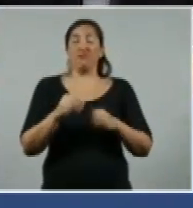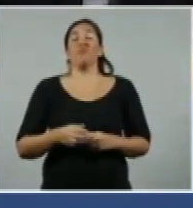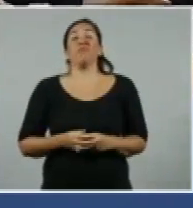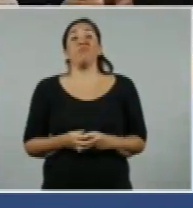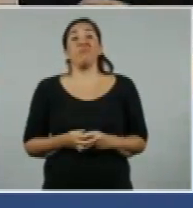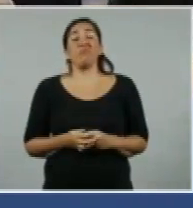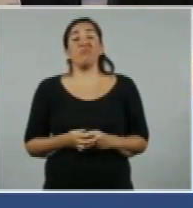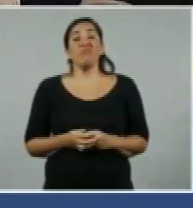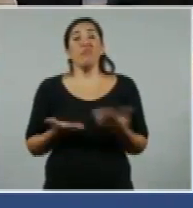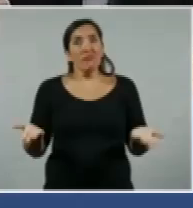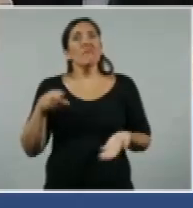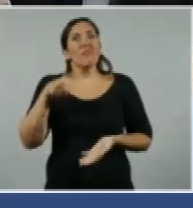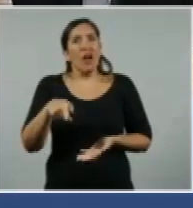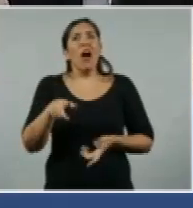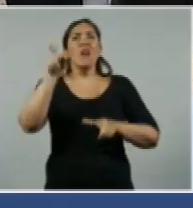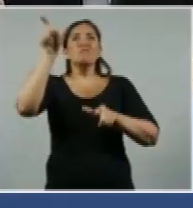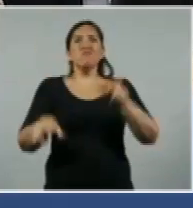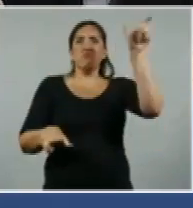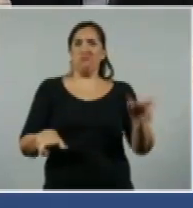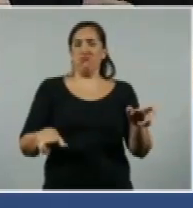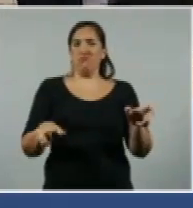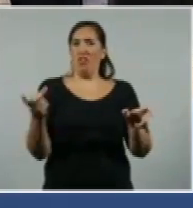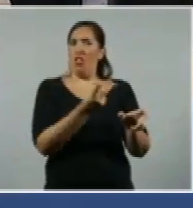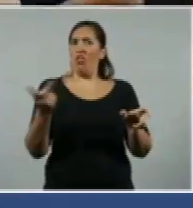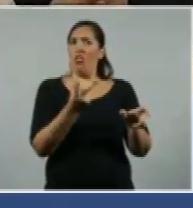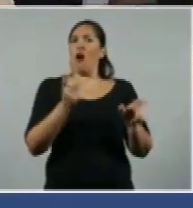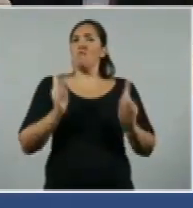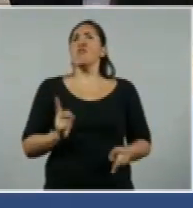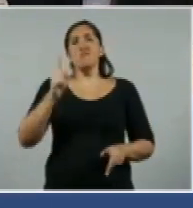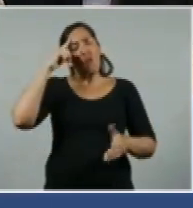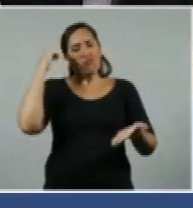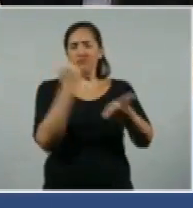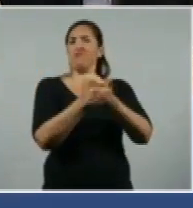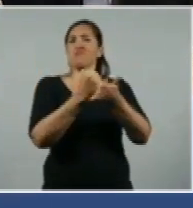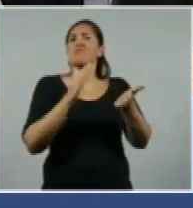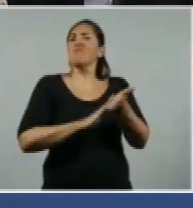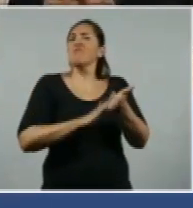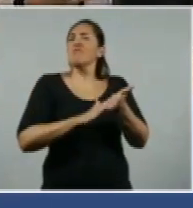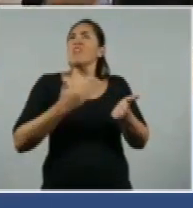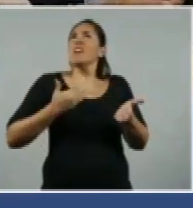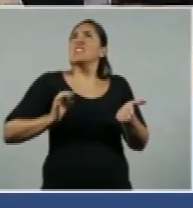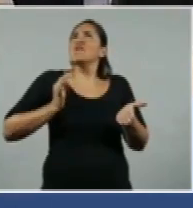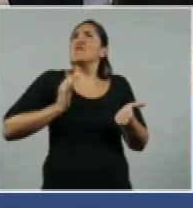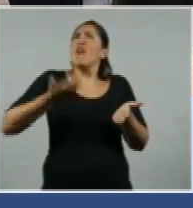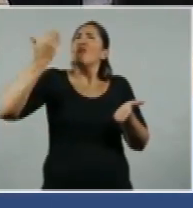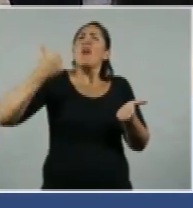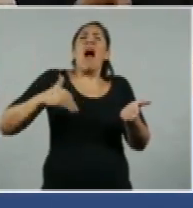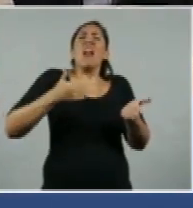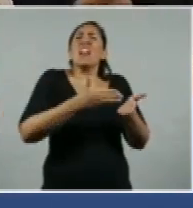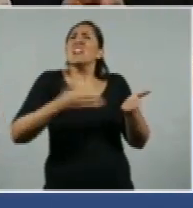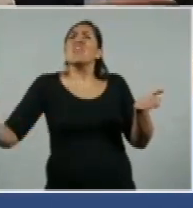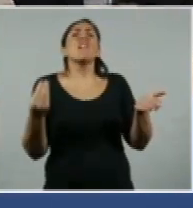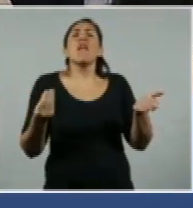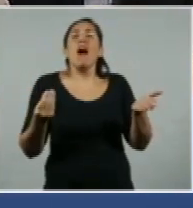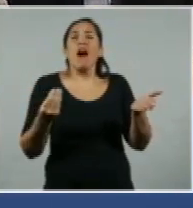Estos son los hombres que quedan en la historia. Los otros